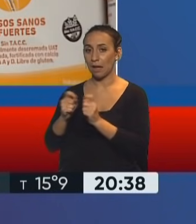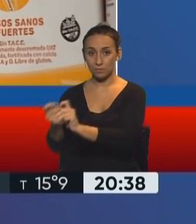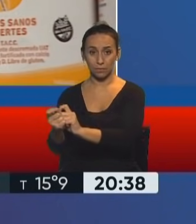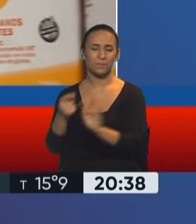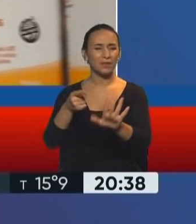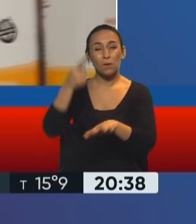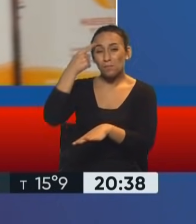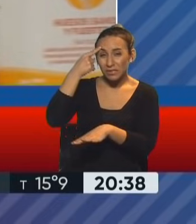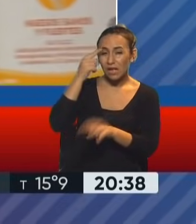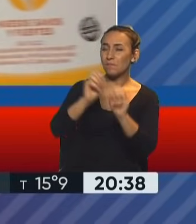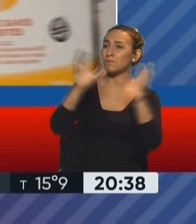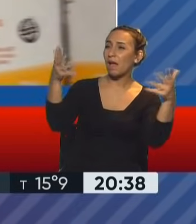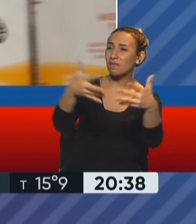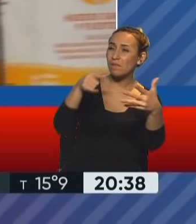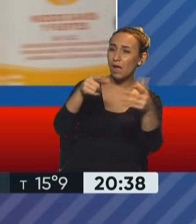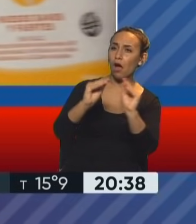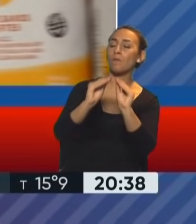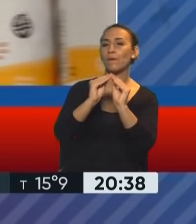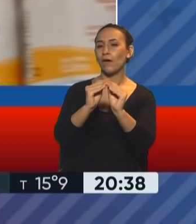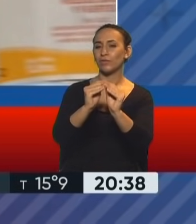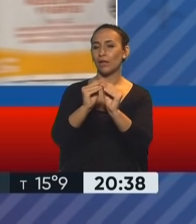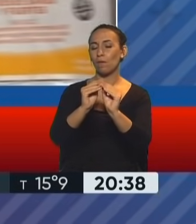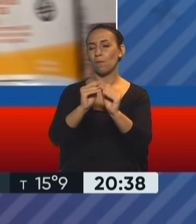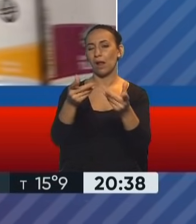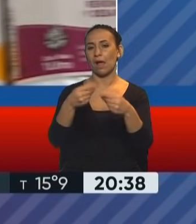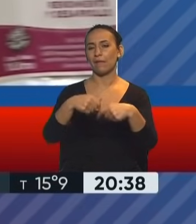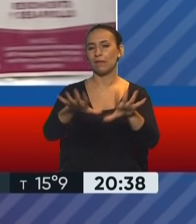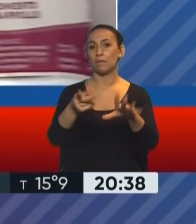pandemia es un motivo para que haya pasado lo que pasó,